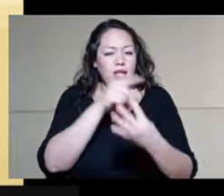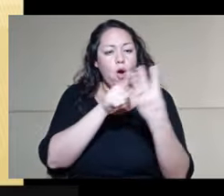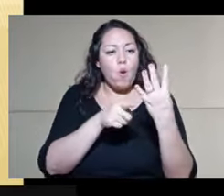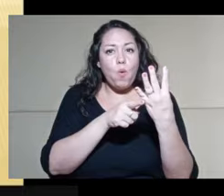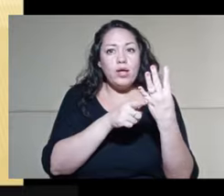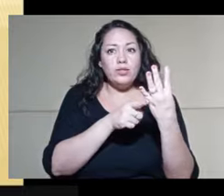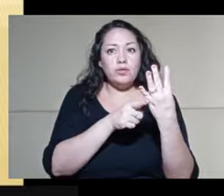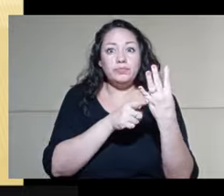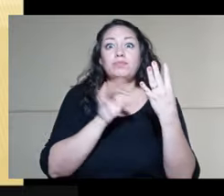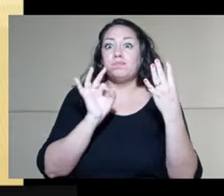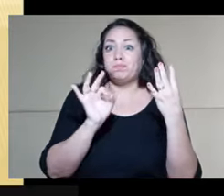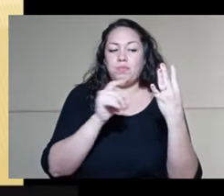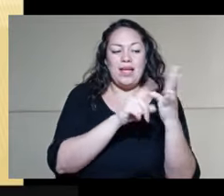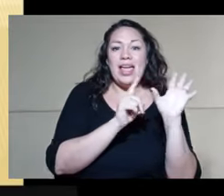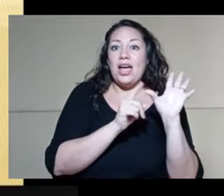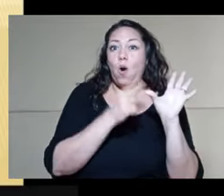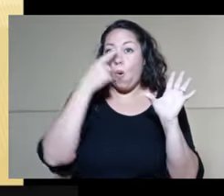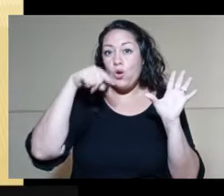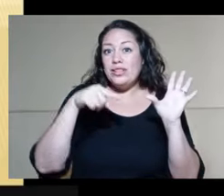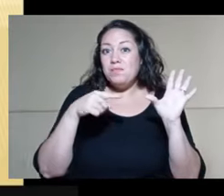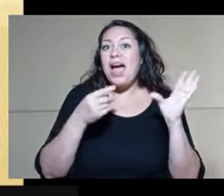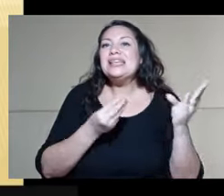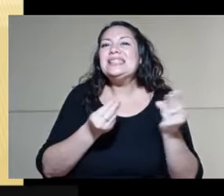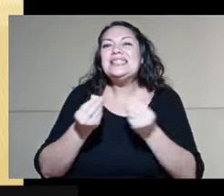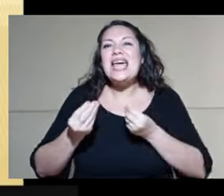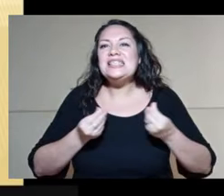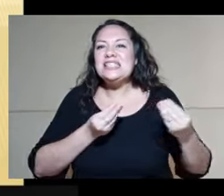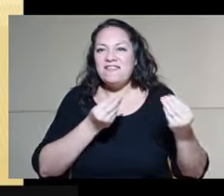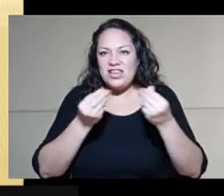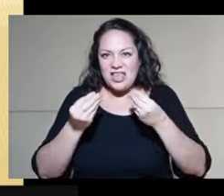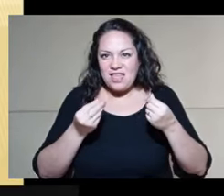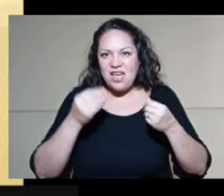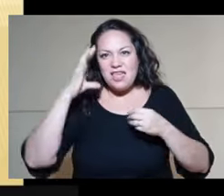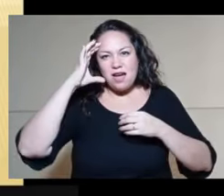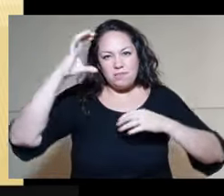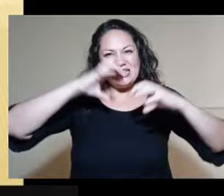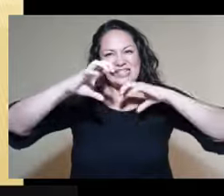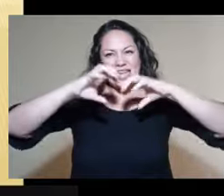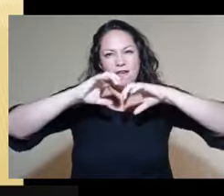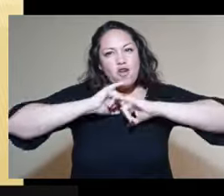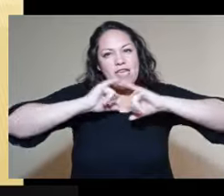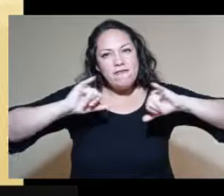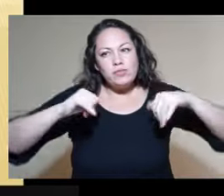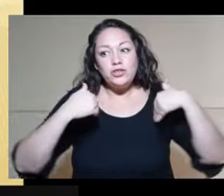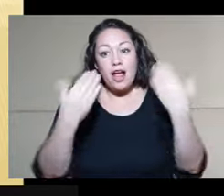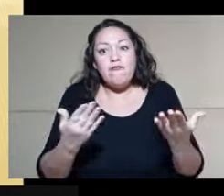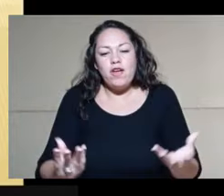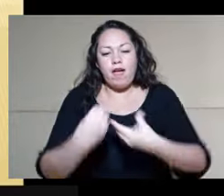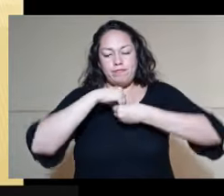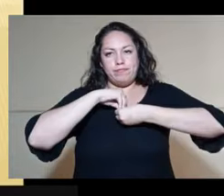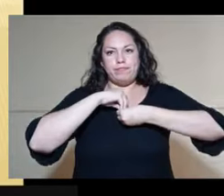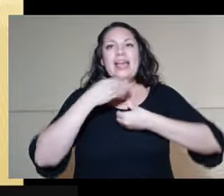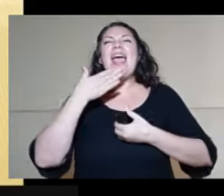y nos está quedando la clase de hoy, que es el objetivo de hoy, que es la sensibilidad. Entonces, nuestro cerebro también recibe